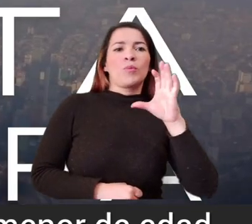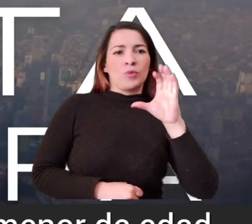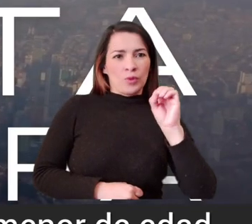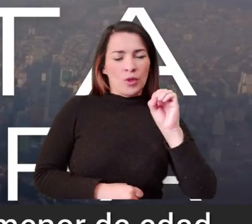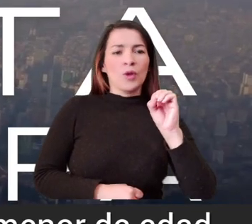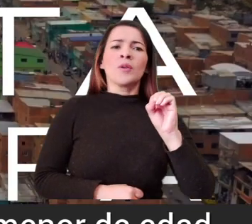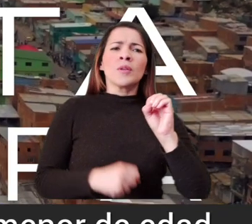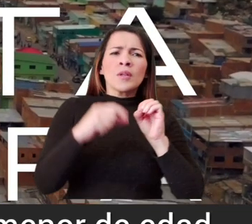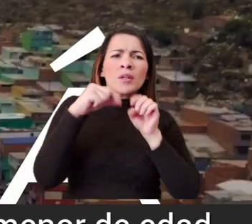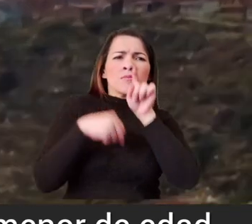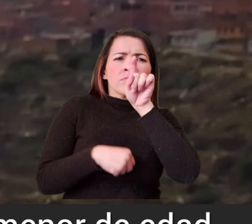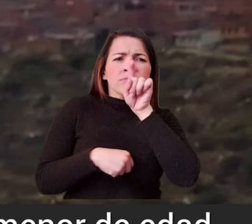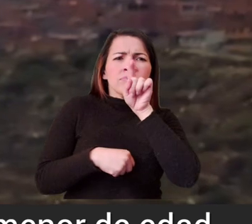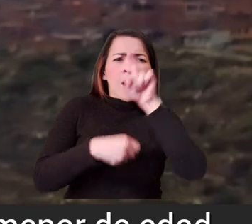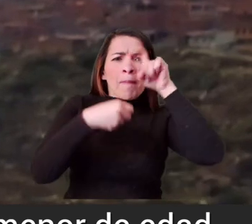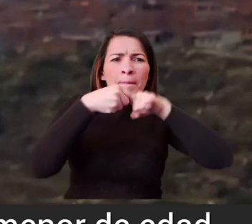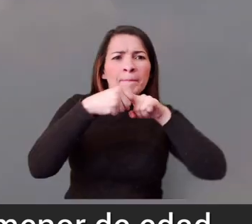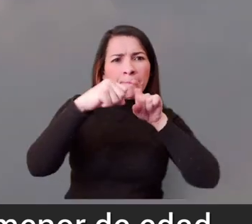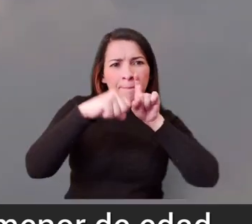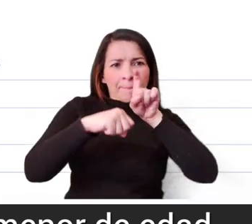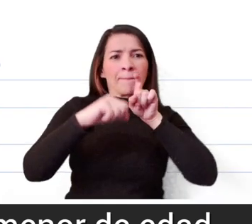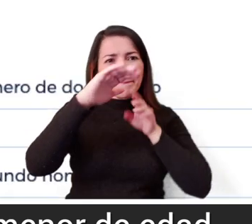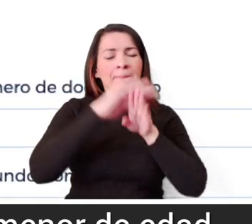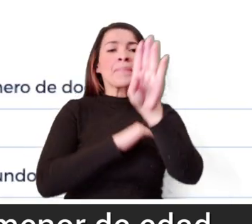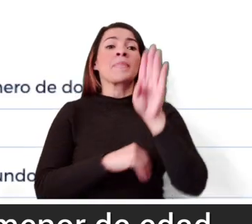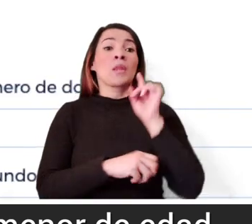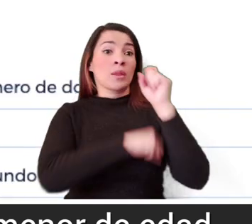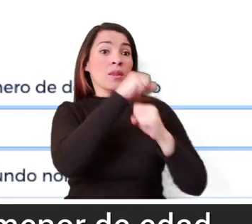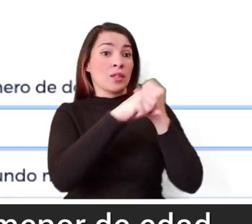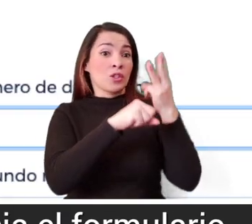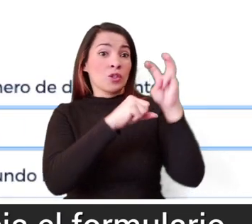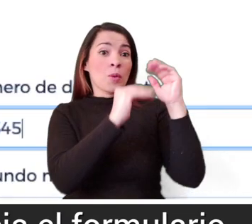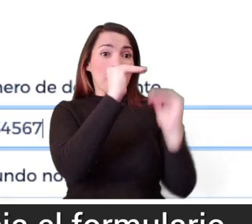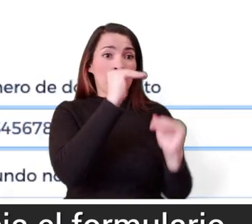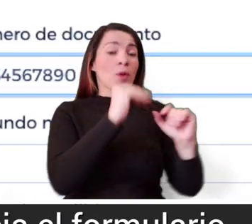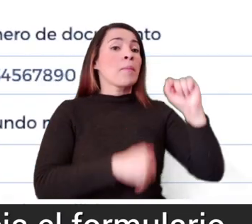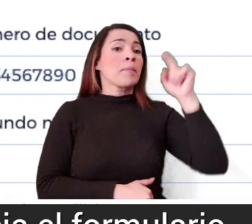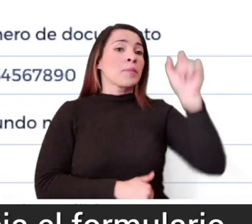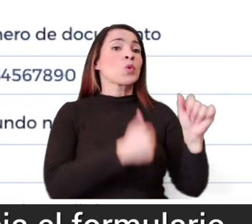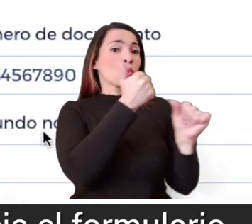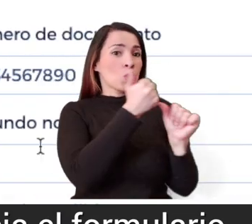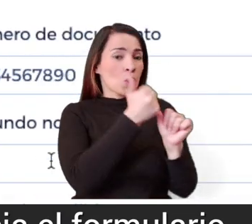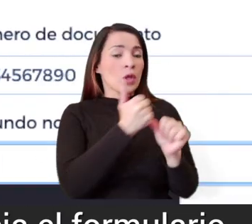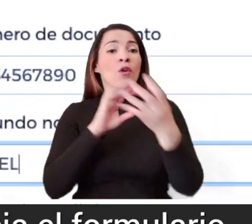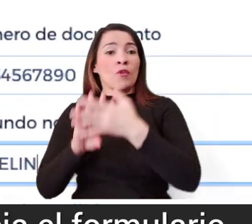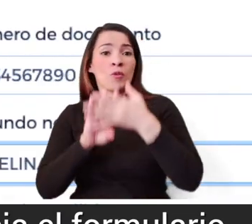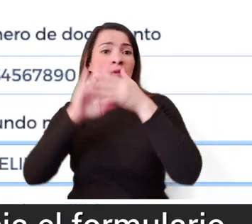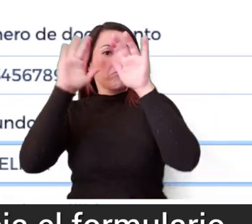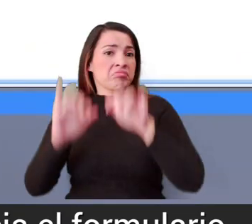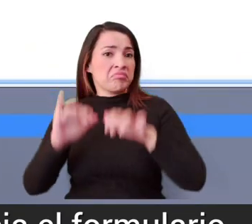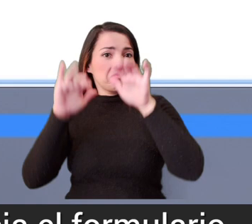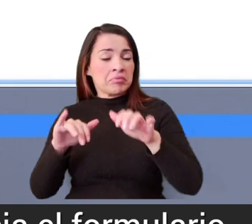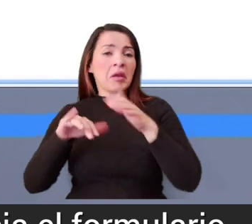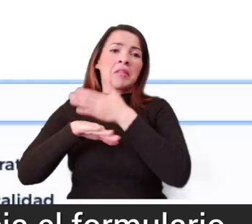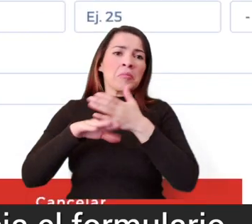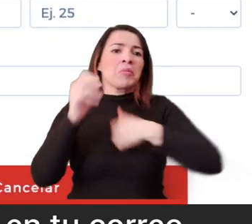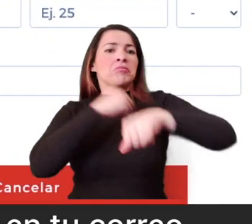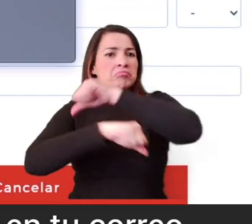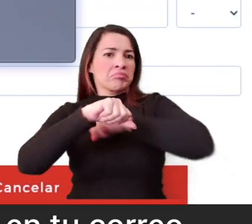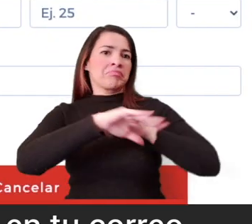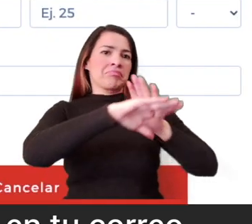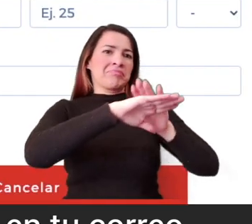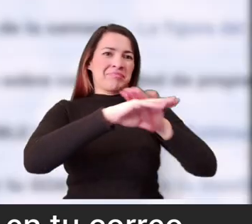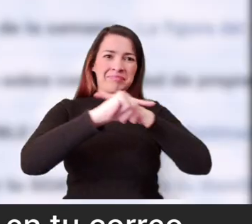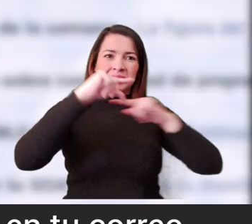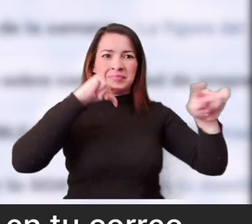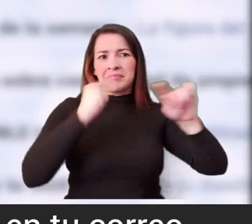y haz clic en el botón Regístrate. Si eres menor de edad, primero deberá inscribirse tu tutor. Diligencia el formulario. Recibirás